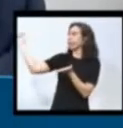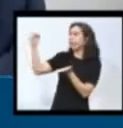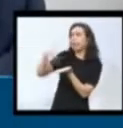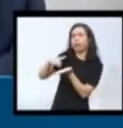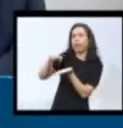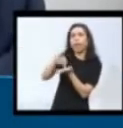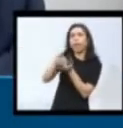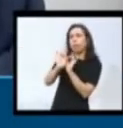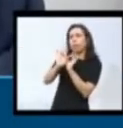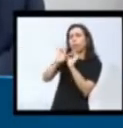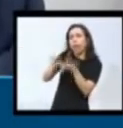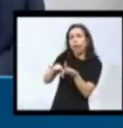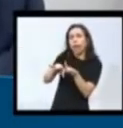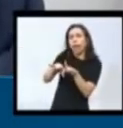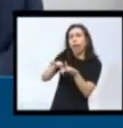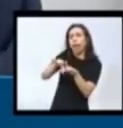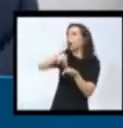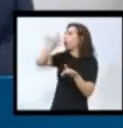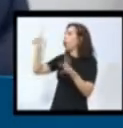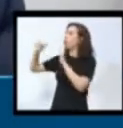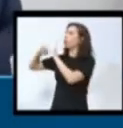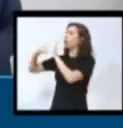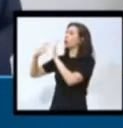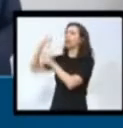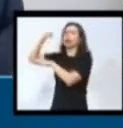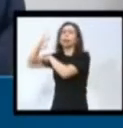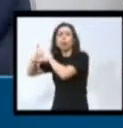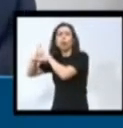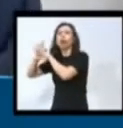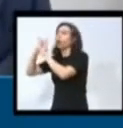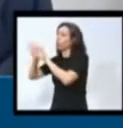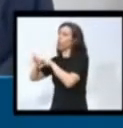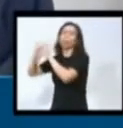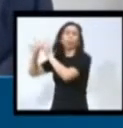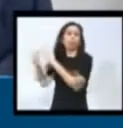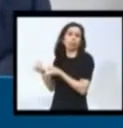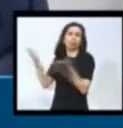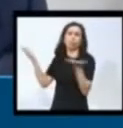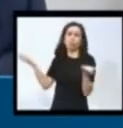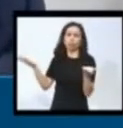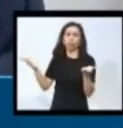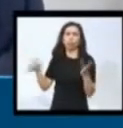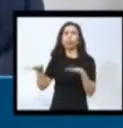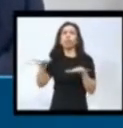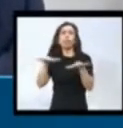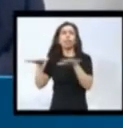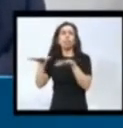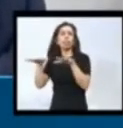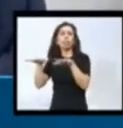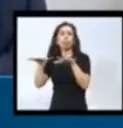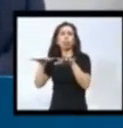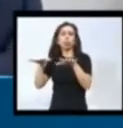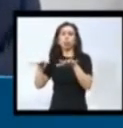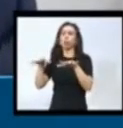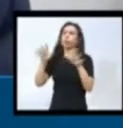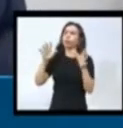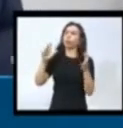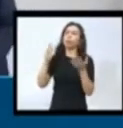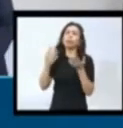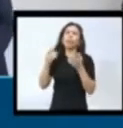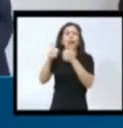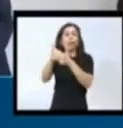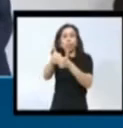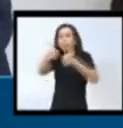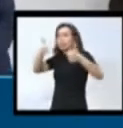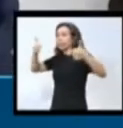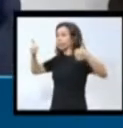350.000 habitantes, una población activa económicamente de menos de 300.000 habitantes. Que tener la comparación con el AMBA,